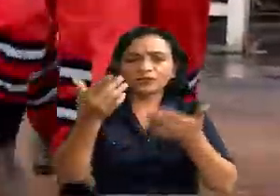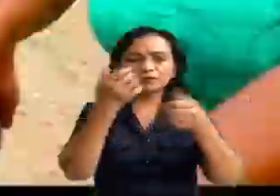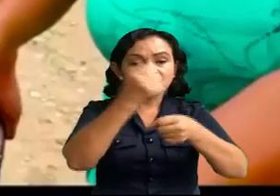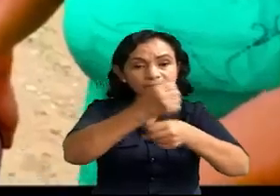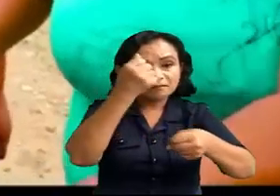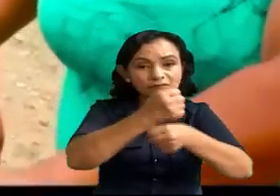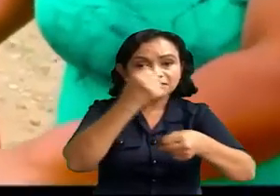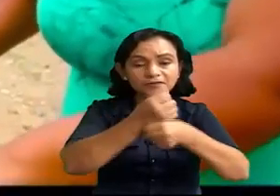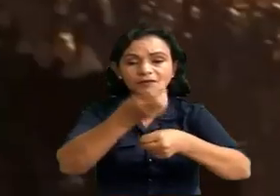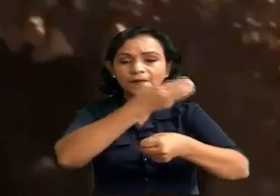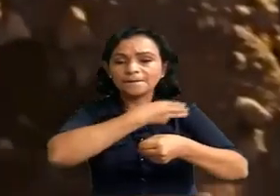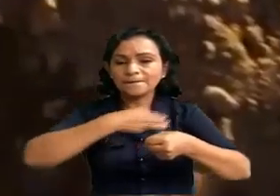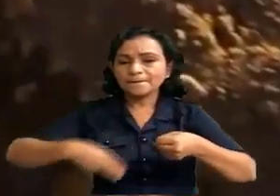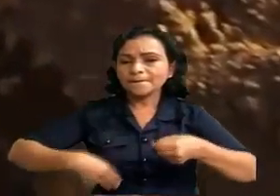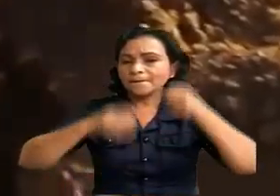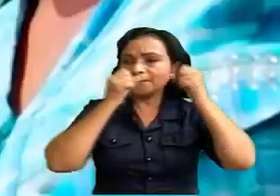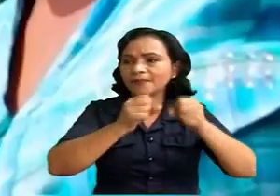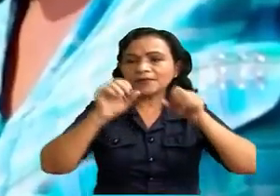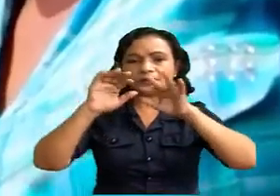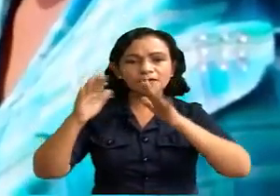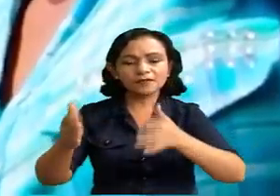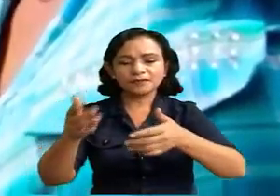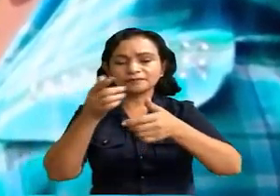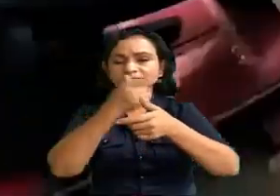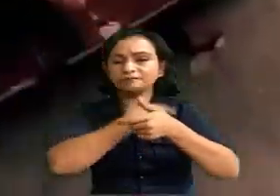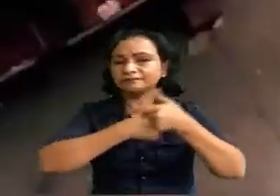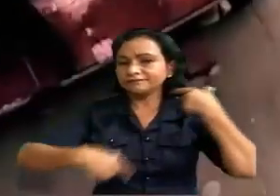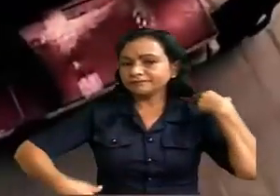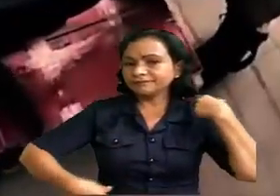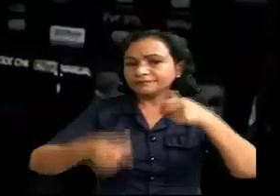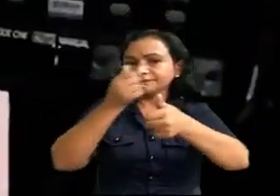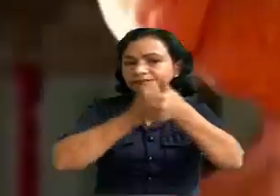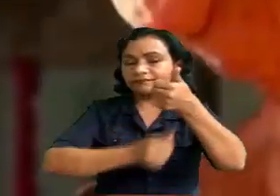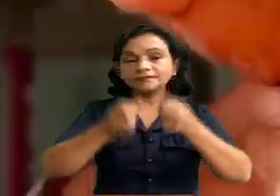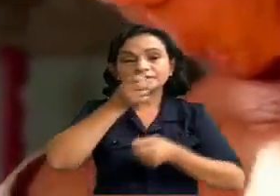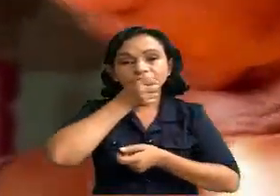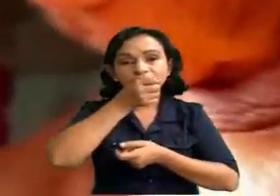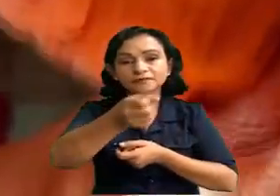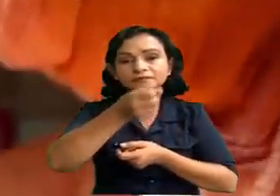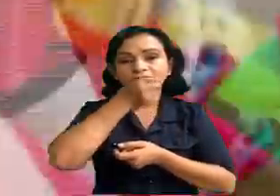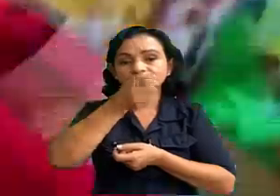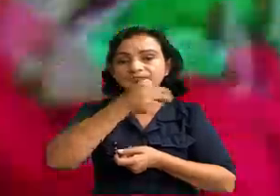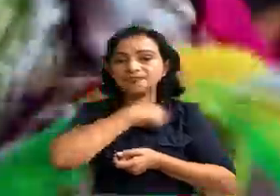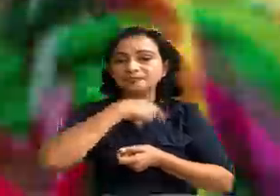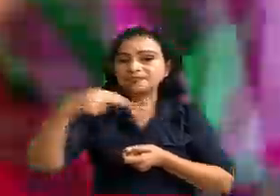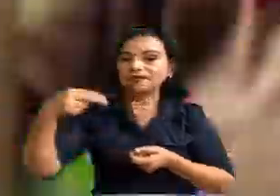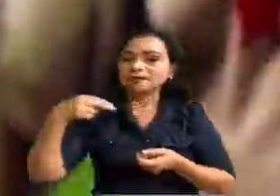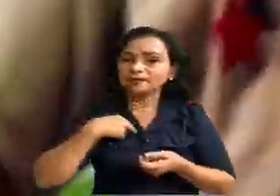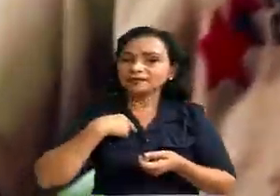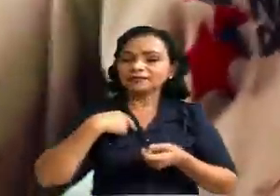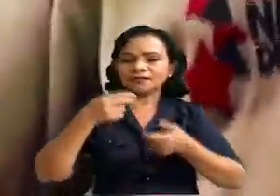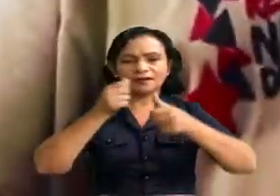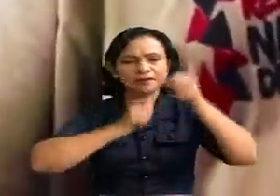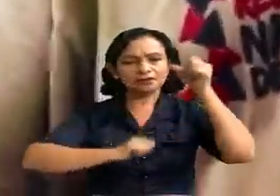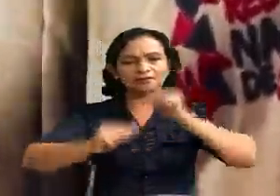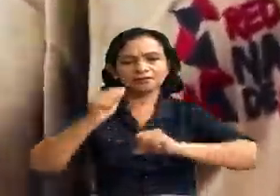obrera, ministros, ministras, vicepresidentes, periodistas, creadores,